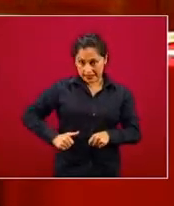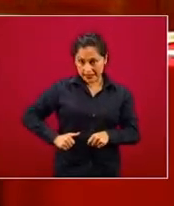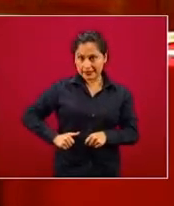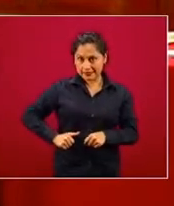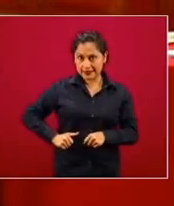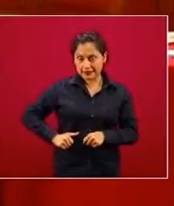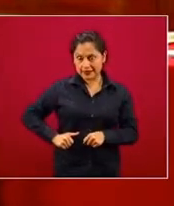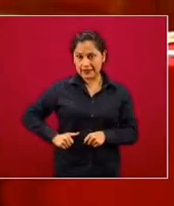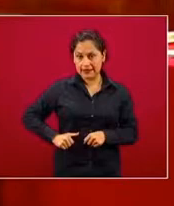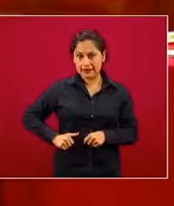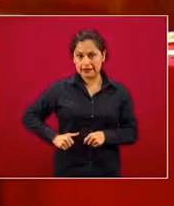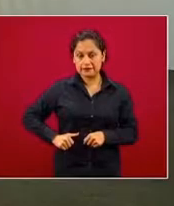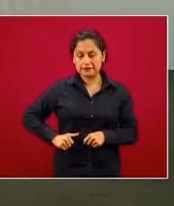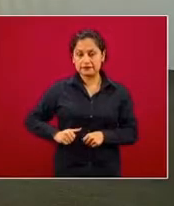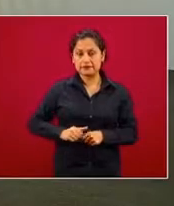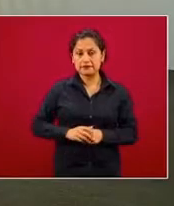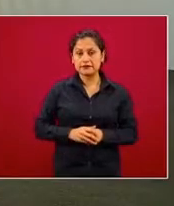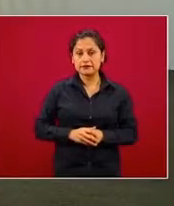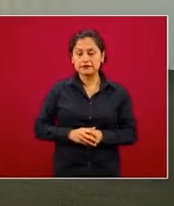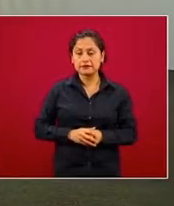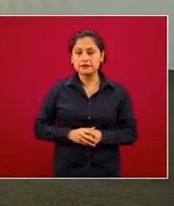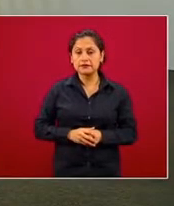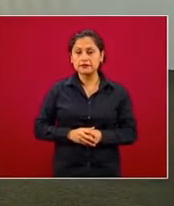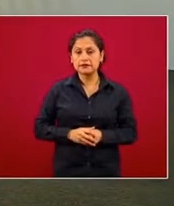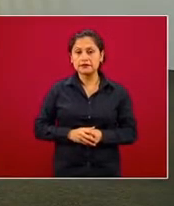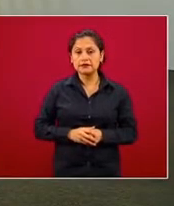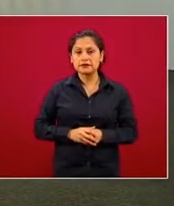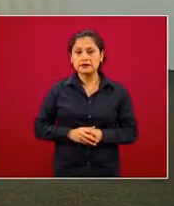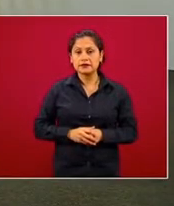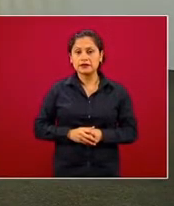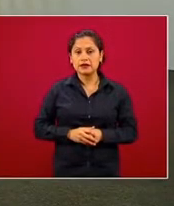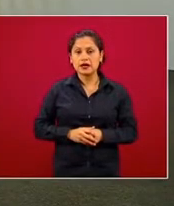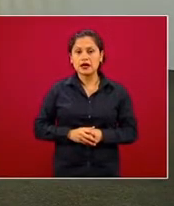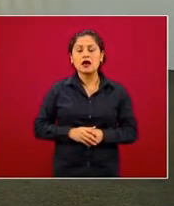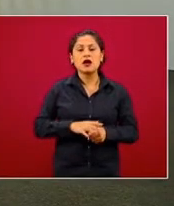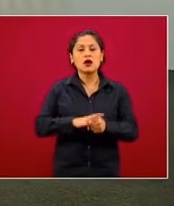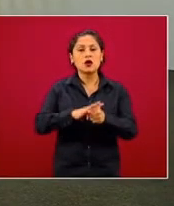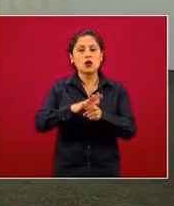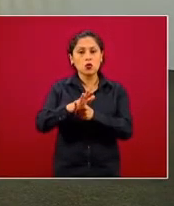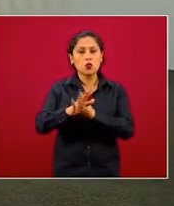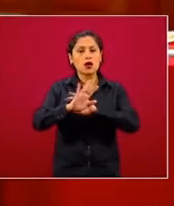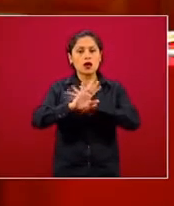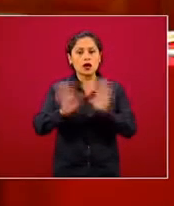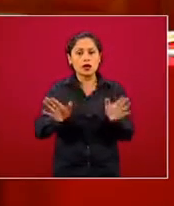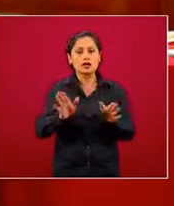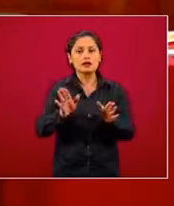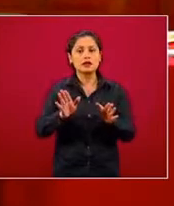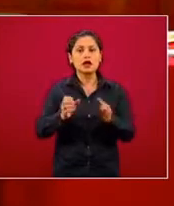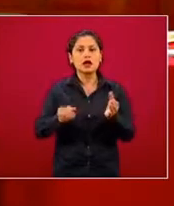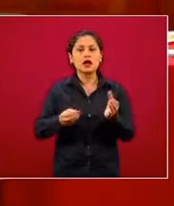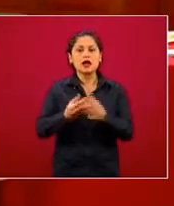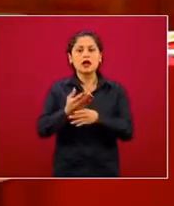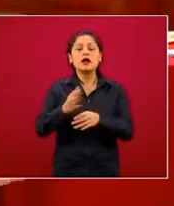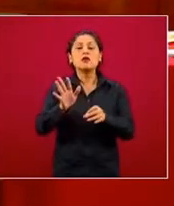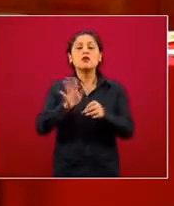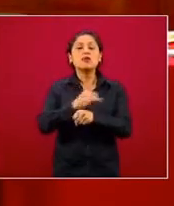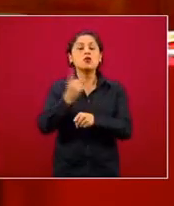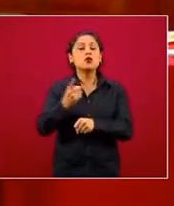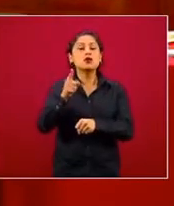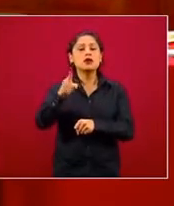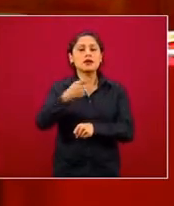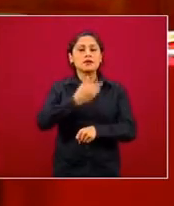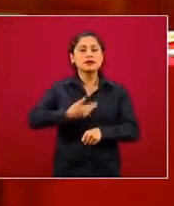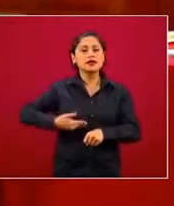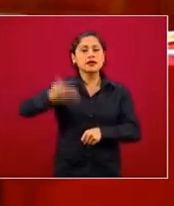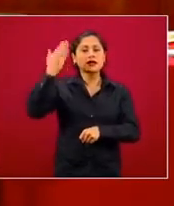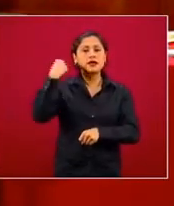to do a desescalada que particular se, bueno, step que tomaría esa by desescalación step que el presidente de program, México en la mañana and you comentaba que said that we podría might durar este expand periodo de mayor this contagio hasta el